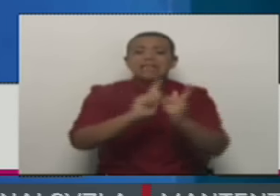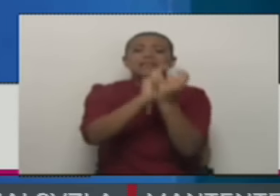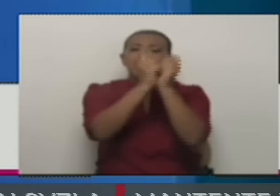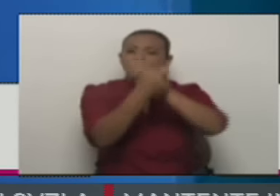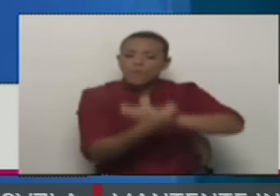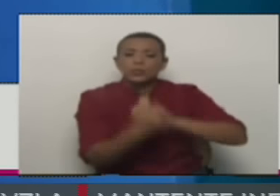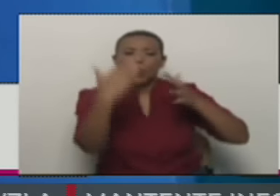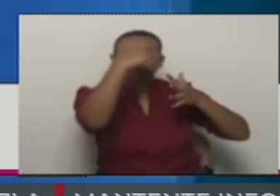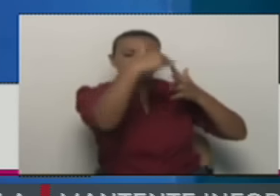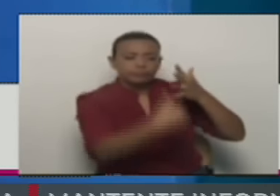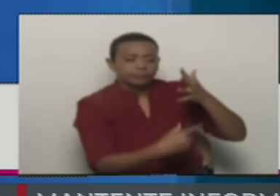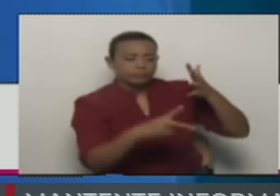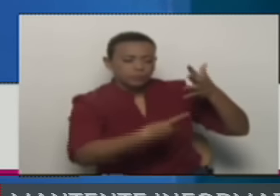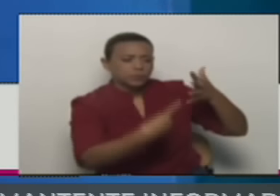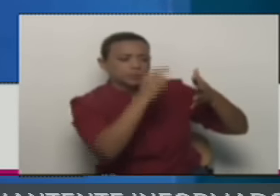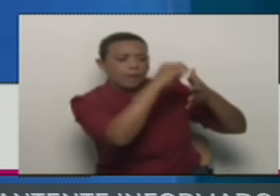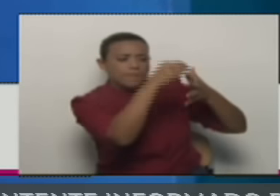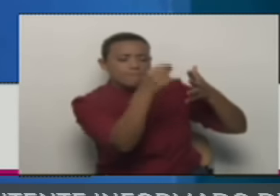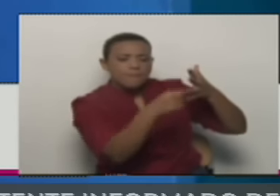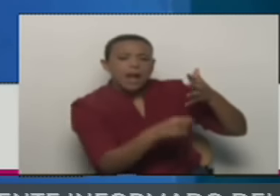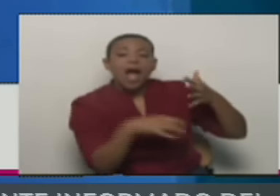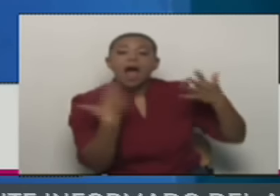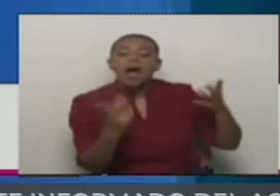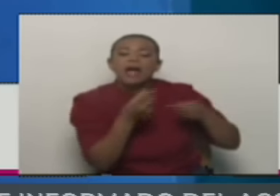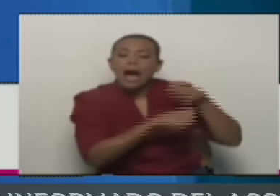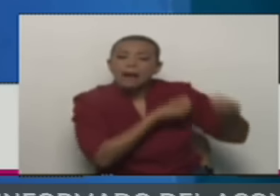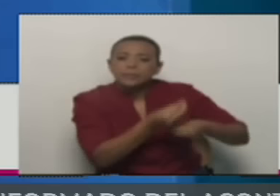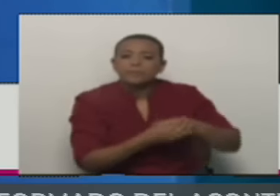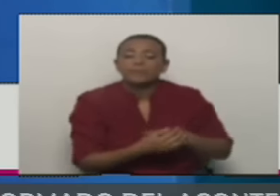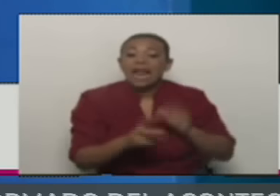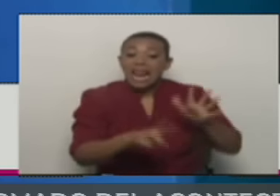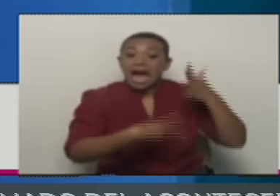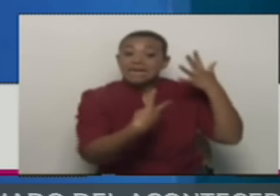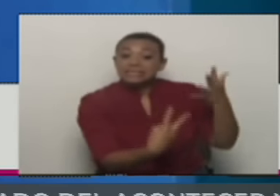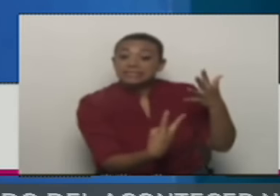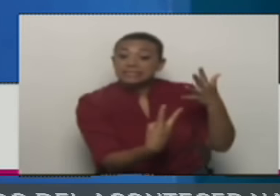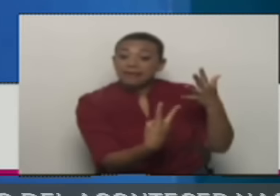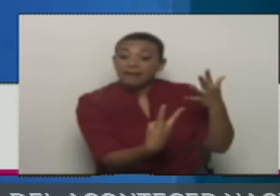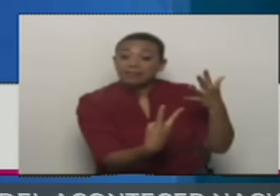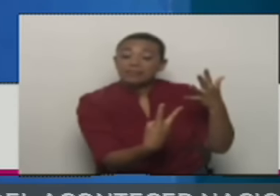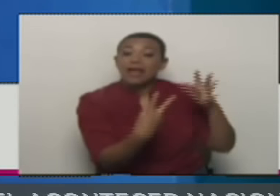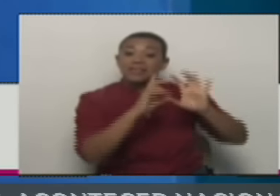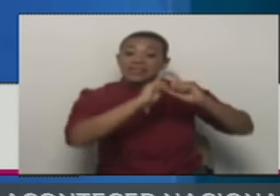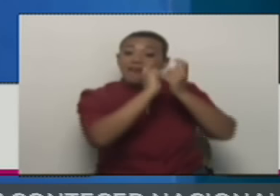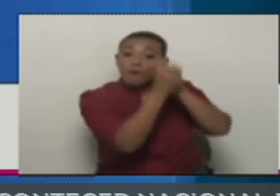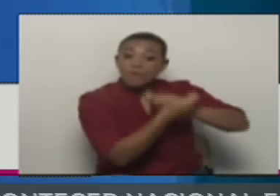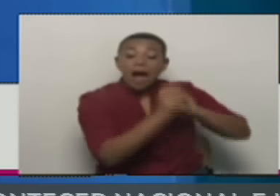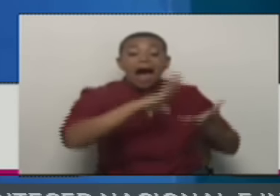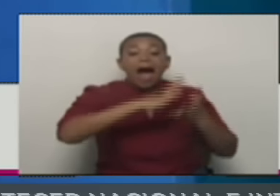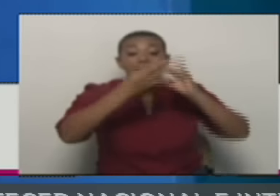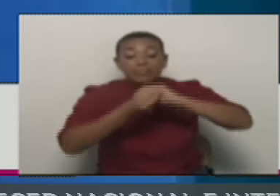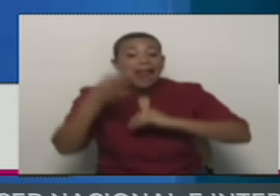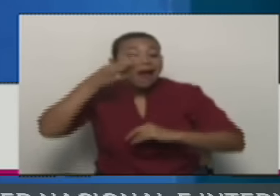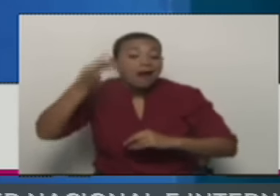Yo dije, bueno, las 7T para esta etapa hay que adaptarlas a la realidad de